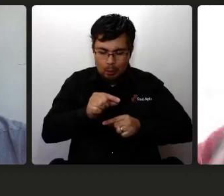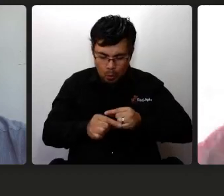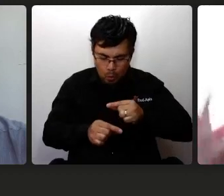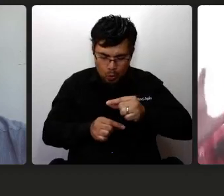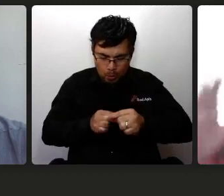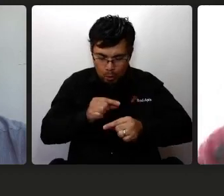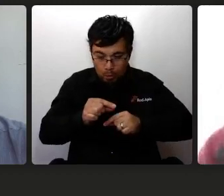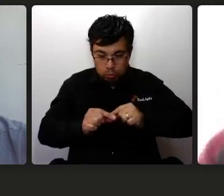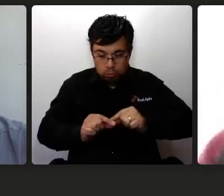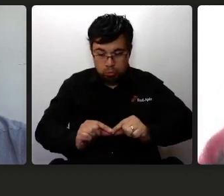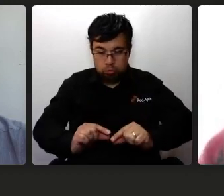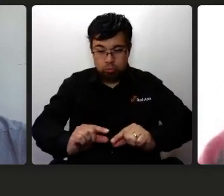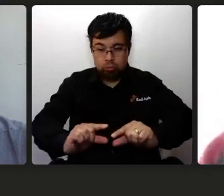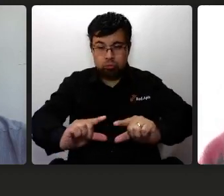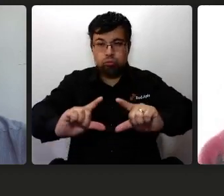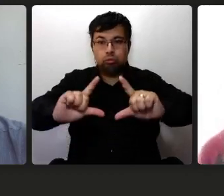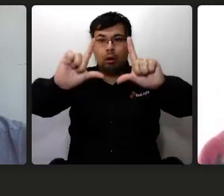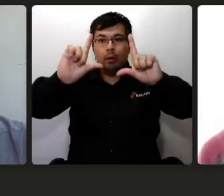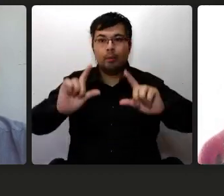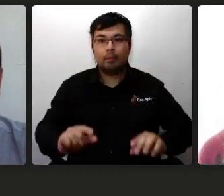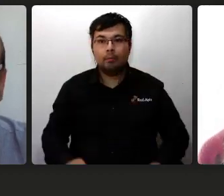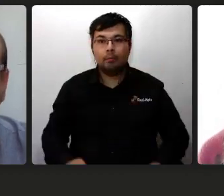escalonando, haciéndolo de forma gradual.